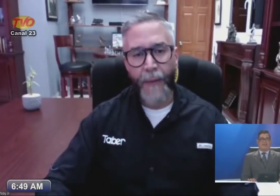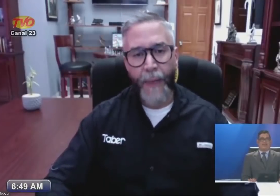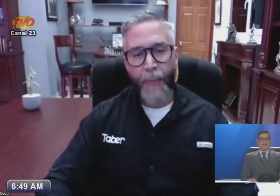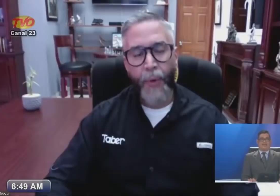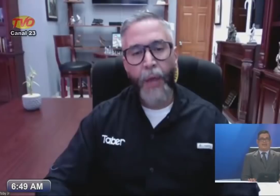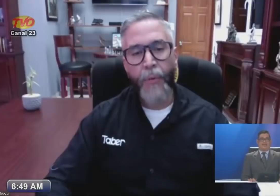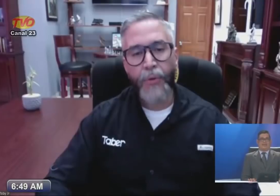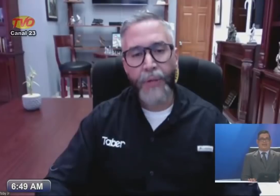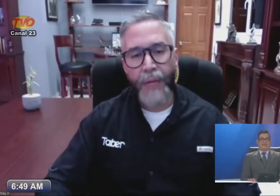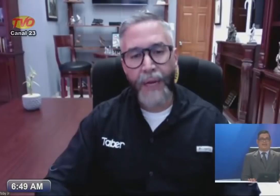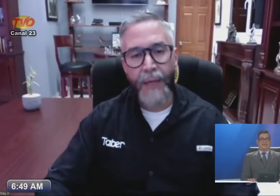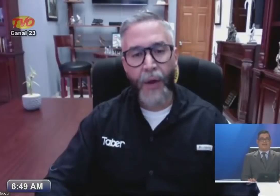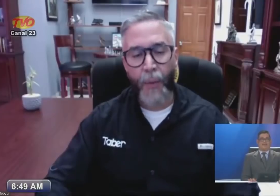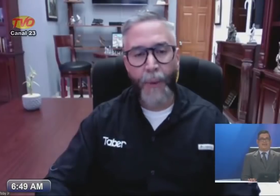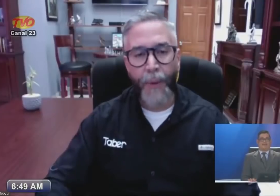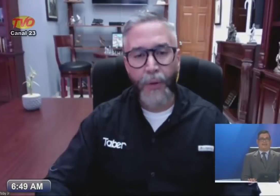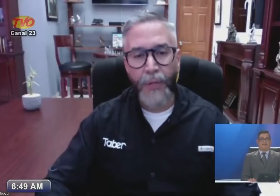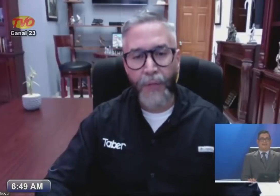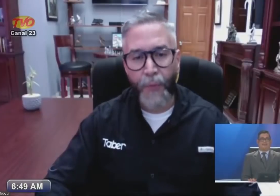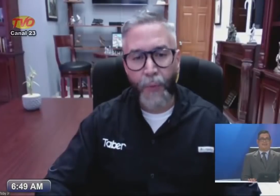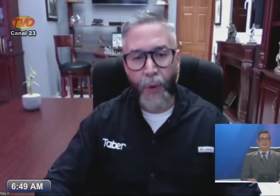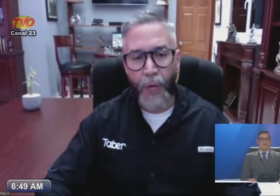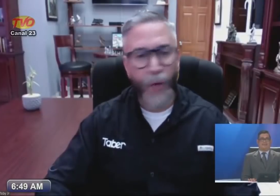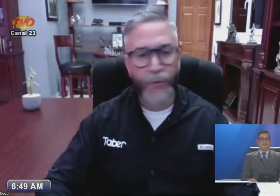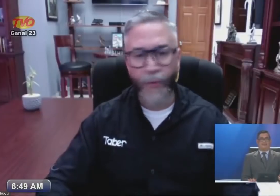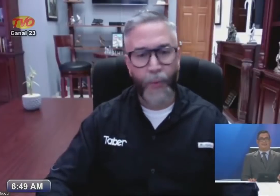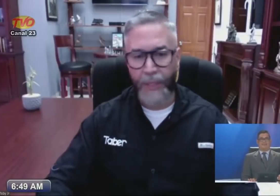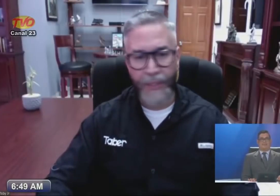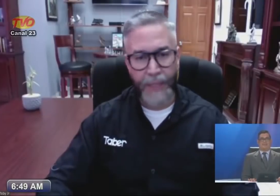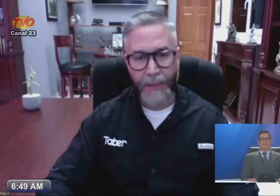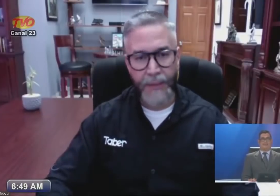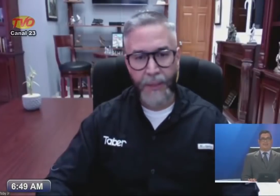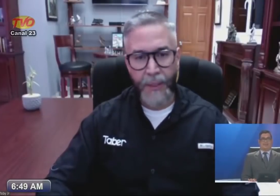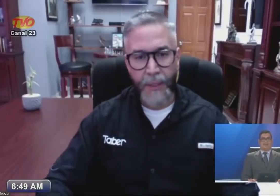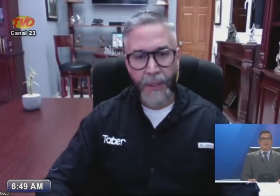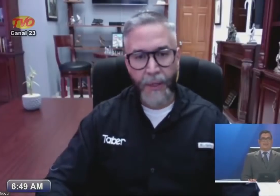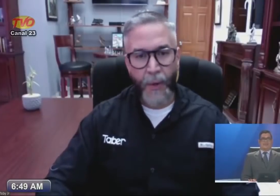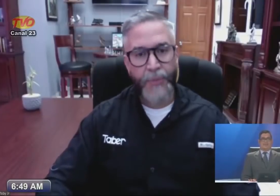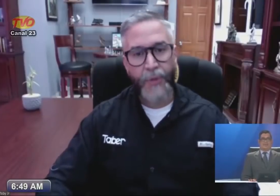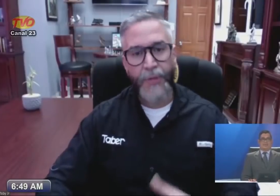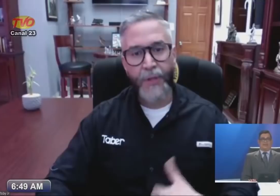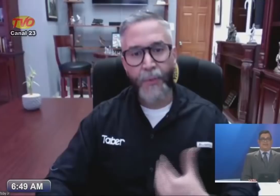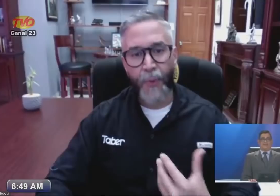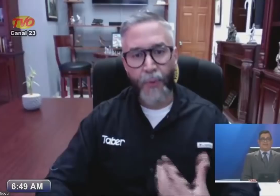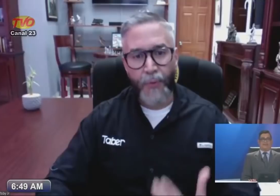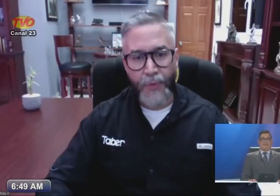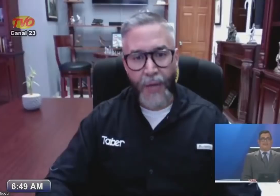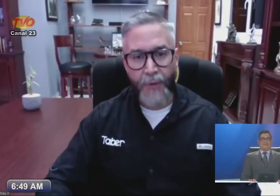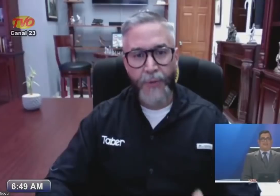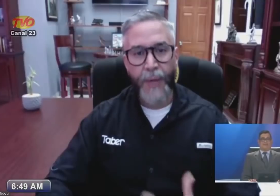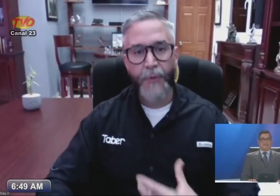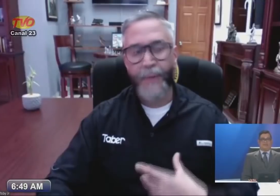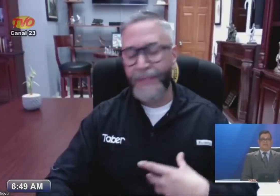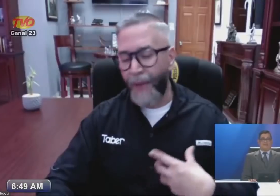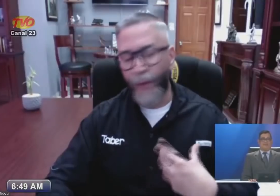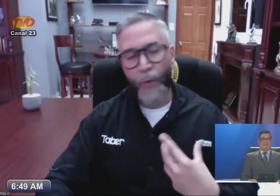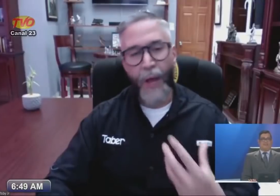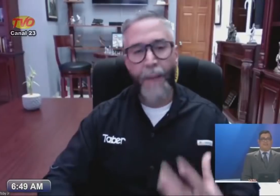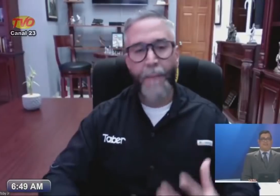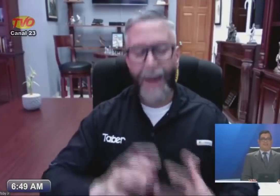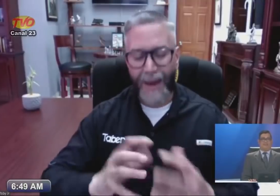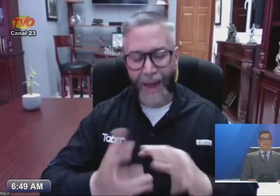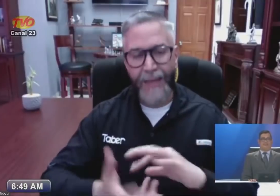biblia porque hay un montón de gente que compra pelotas de fútbol y no son futbolistas como se los he dicho por muchos años hemos pasado